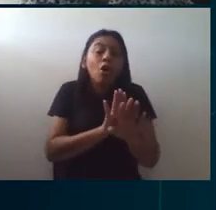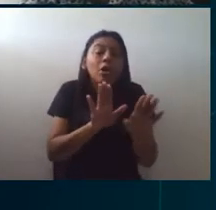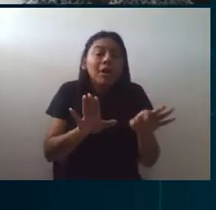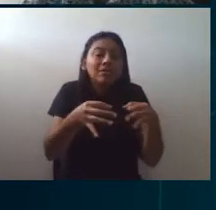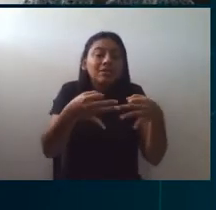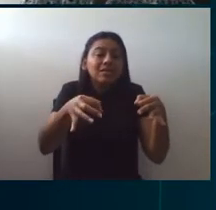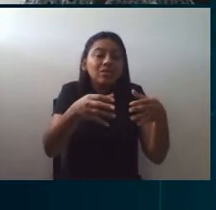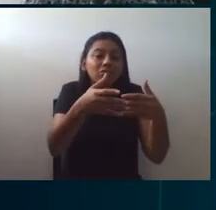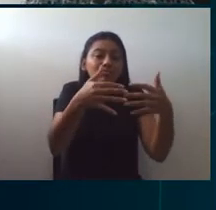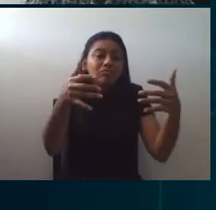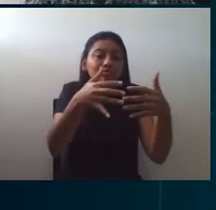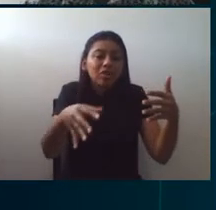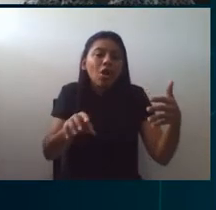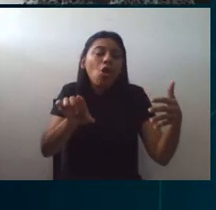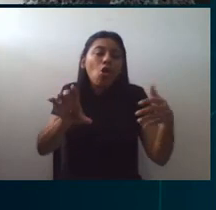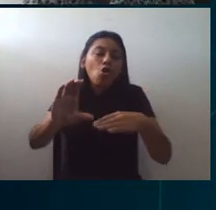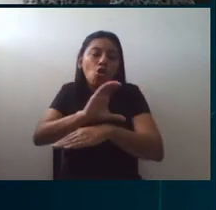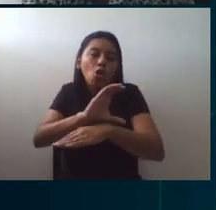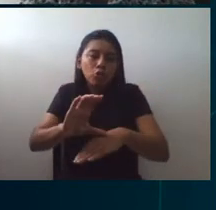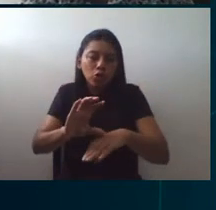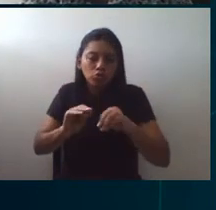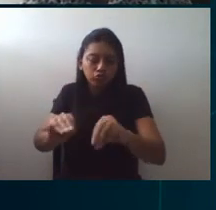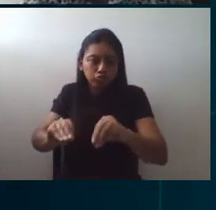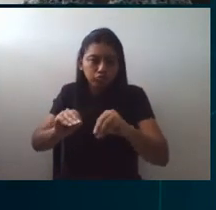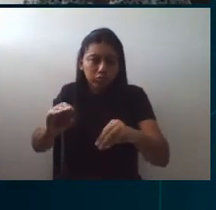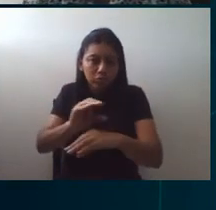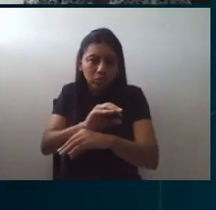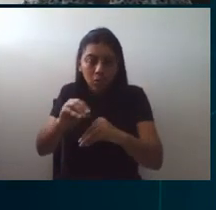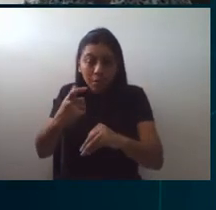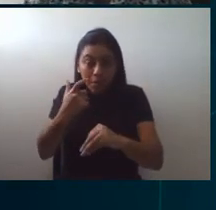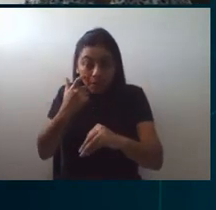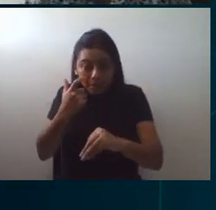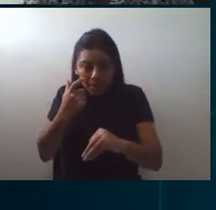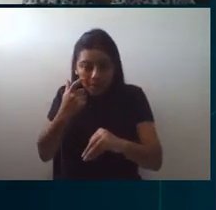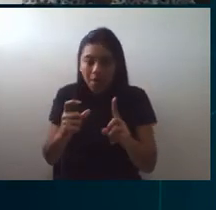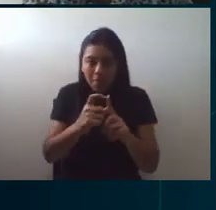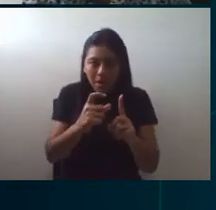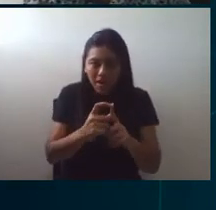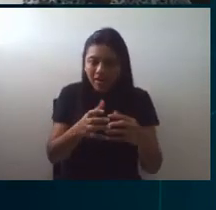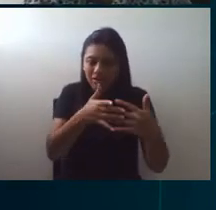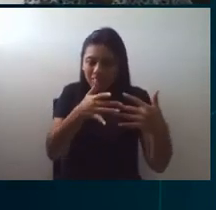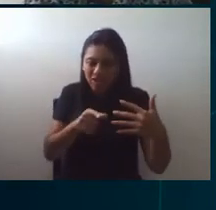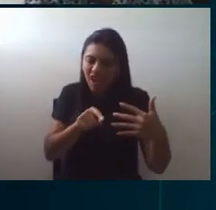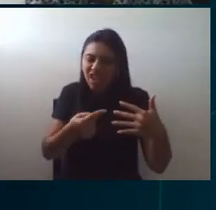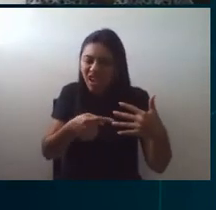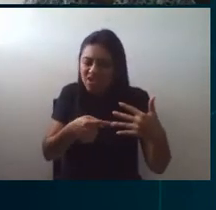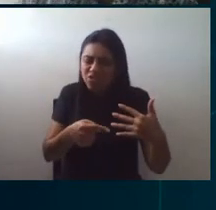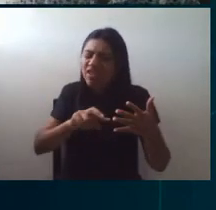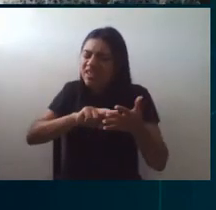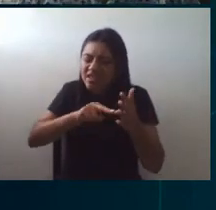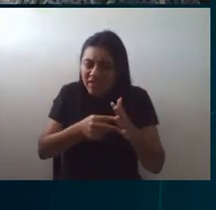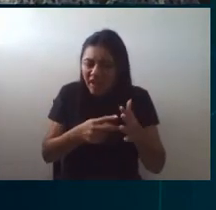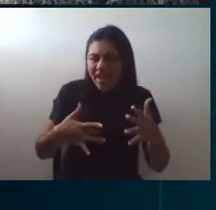a los ordenadores a entender los textos para nosotros hacer un análisis posterior de los mismos y poder tomar decisiones a través de